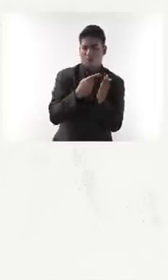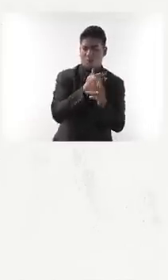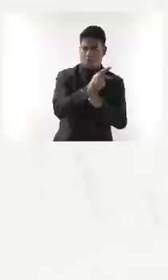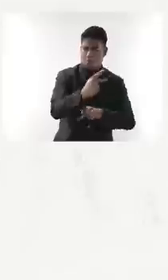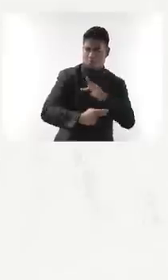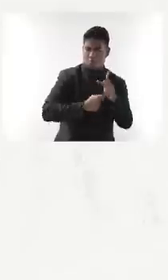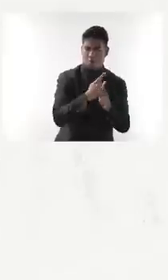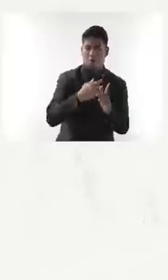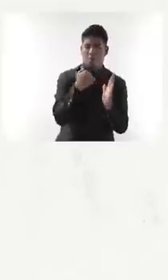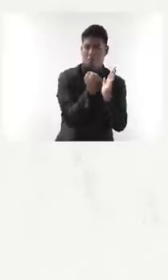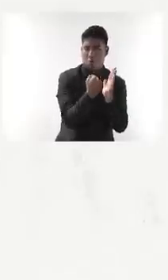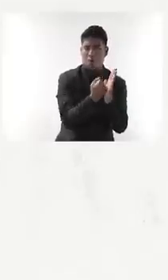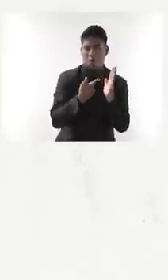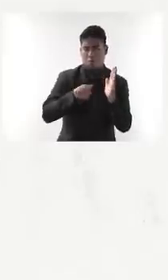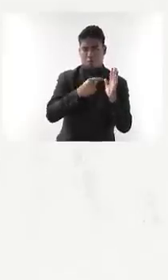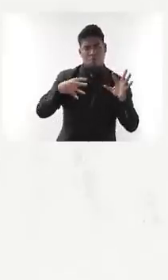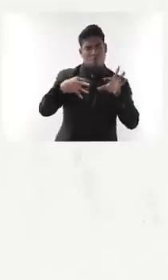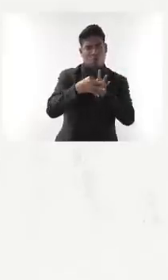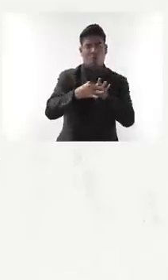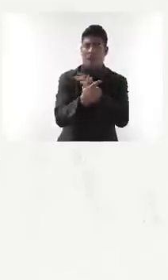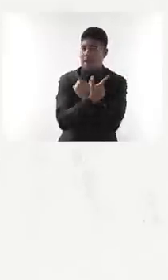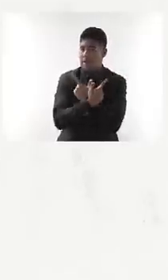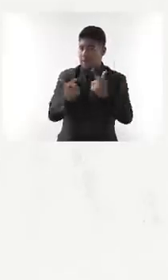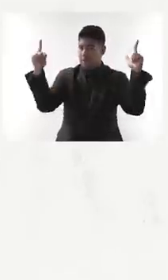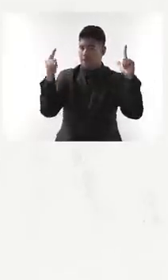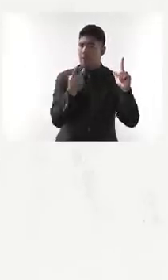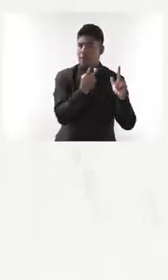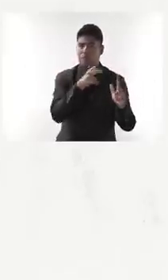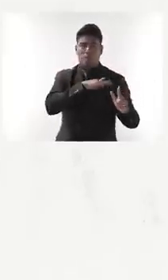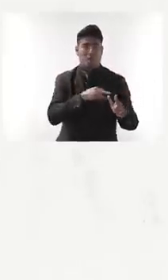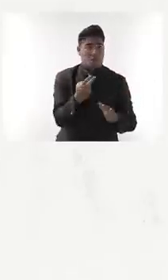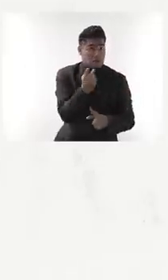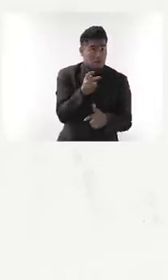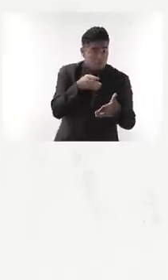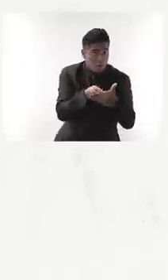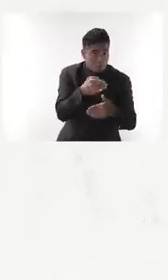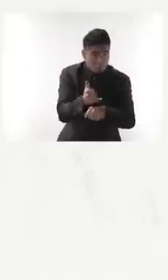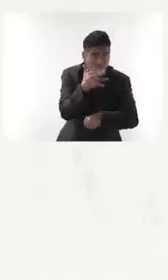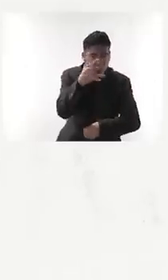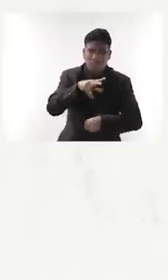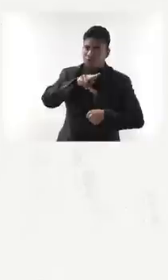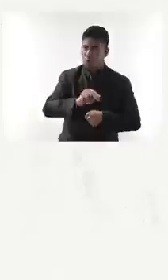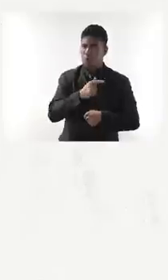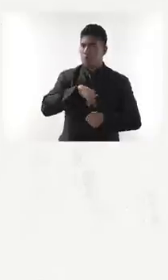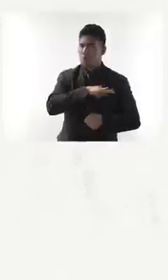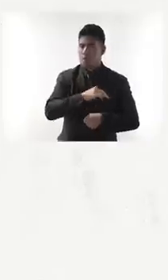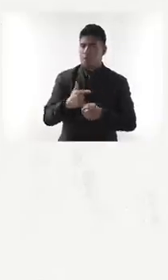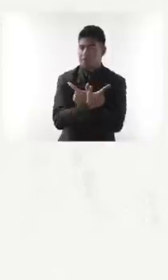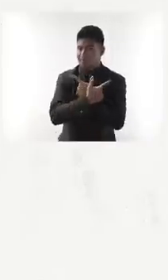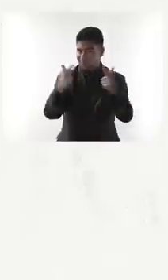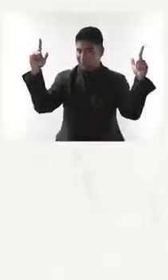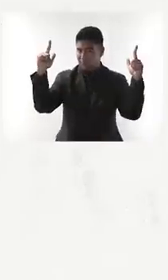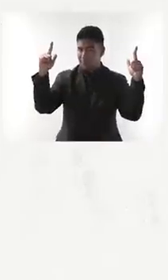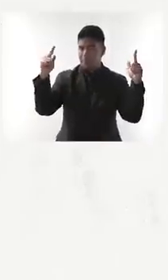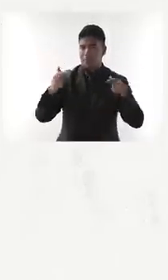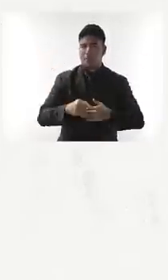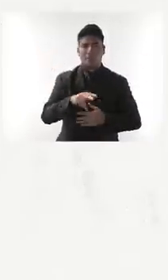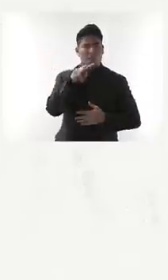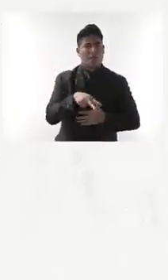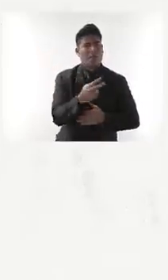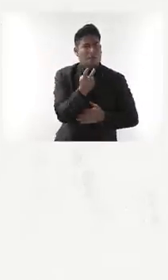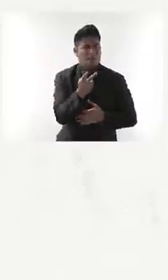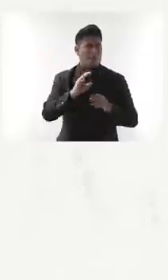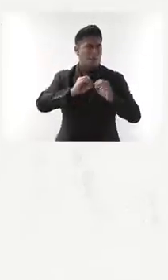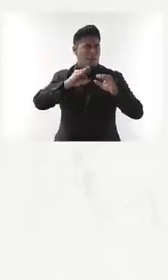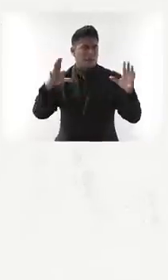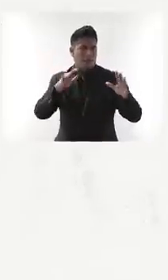suma, se ha escuchado a los medios, se ha escuchado a la afición y desde luego a las diferentes voces